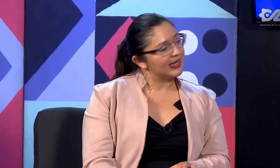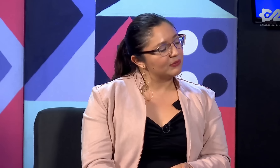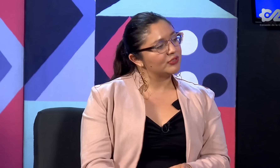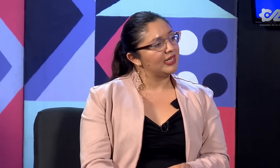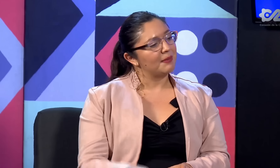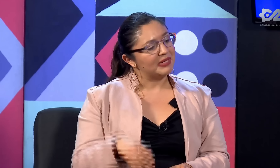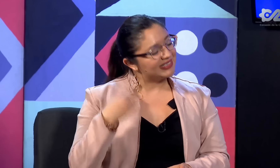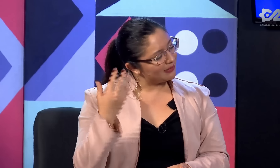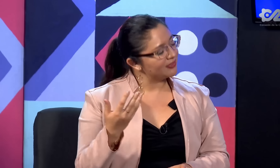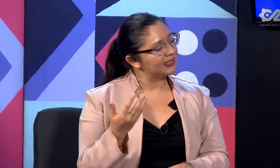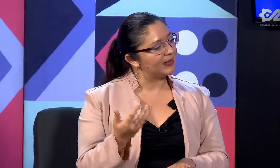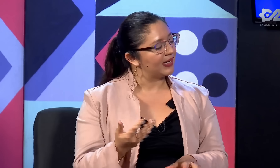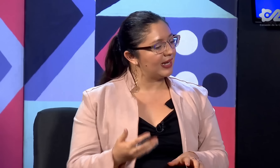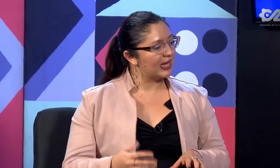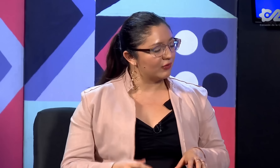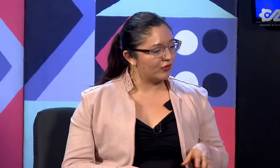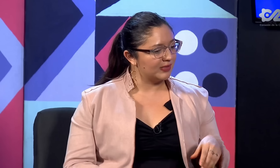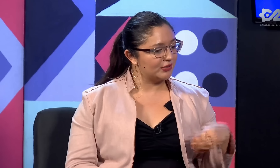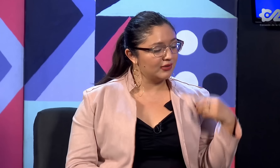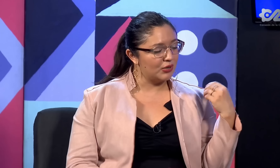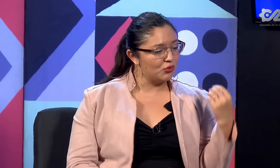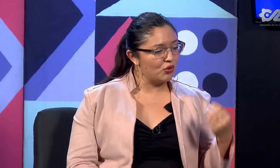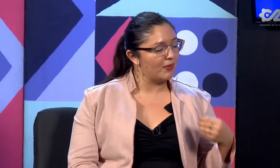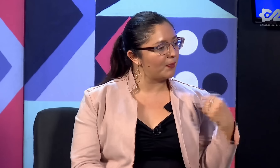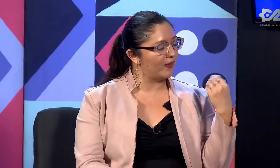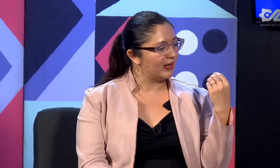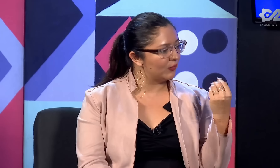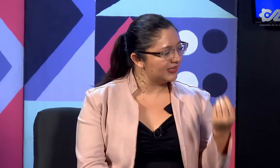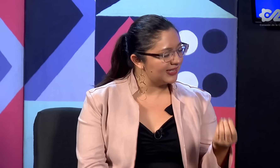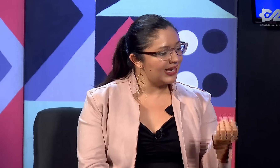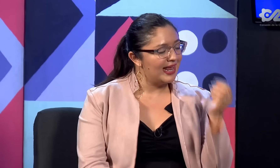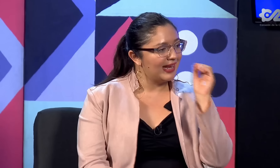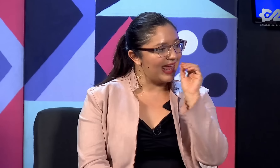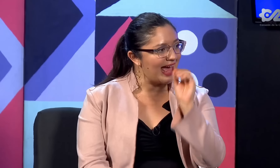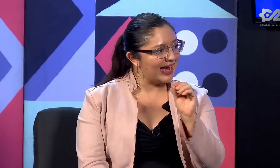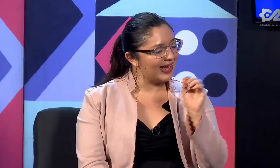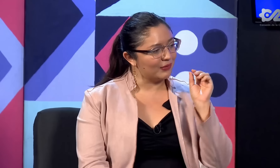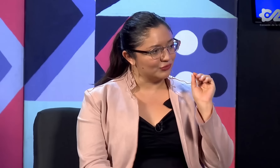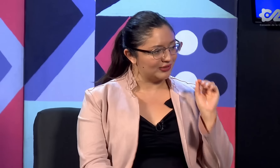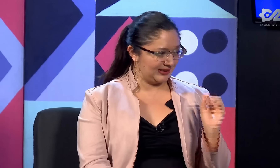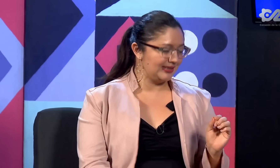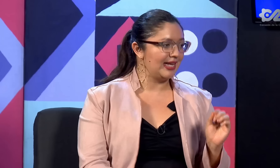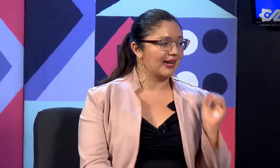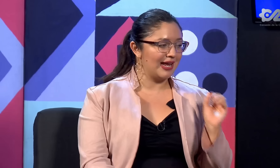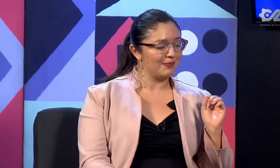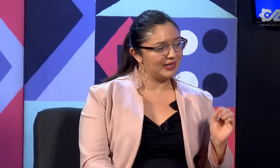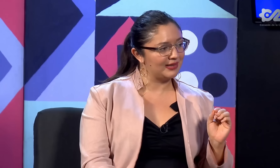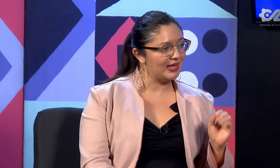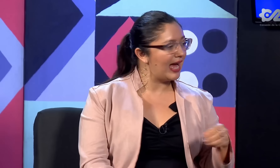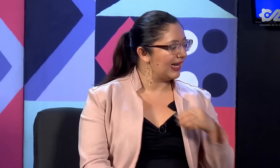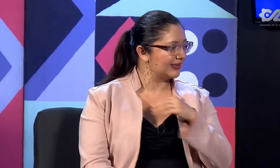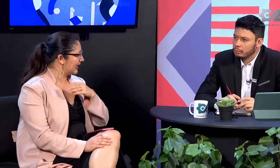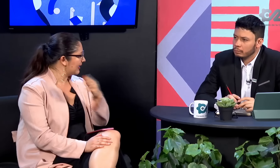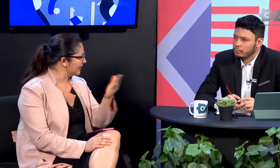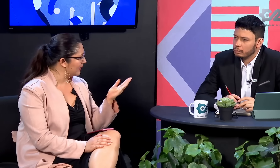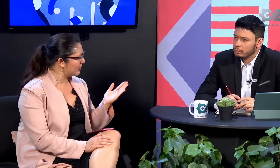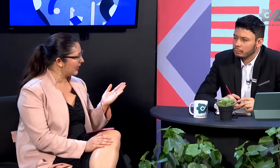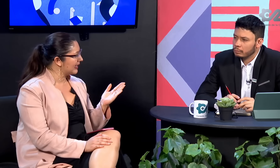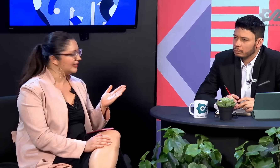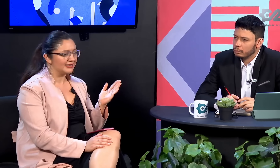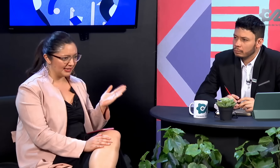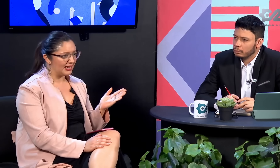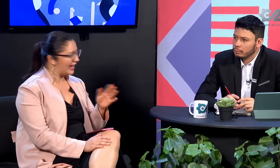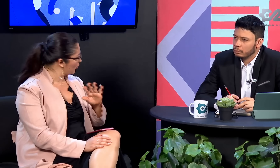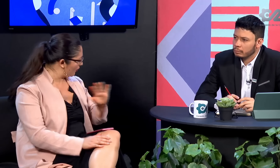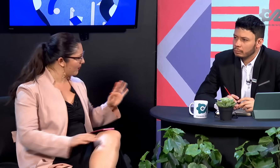que tengamos y empecemos a trabajar en la conformación de un nuevo poder judicial que haga justicia realmente a las grandes